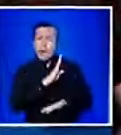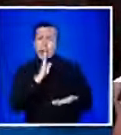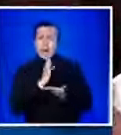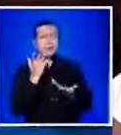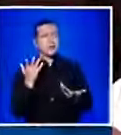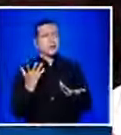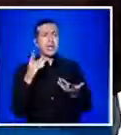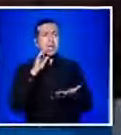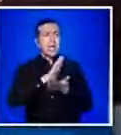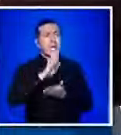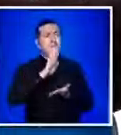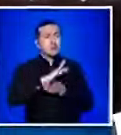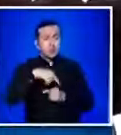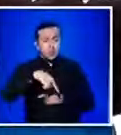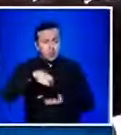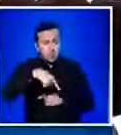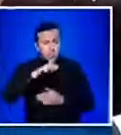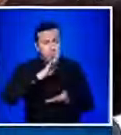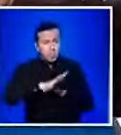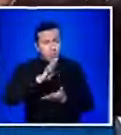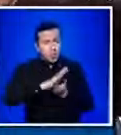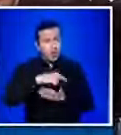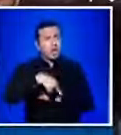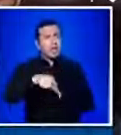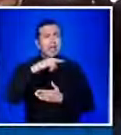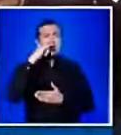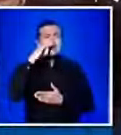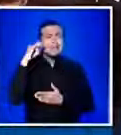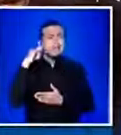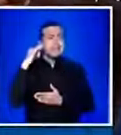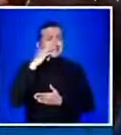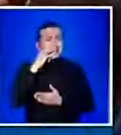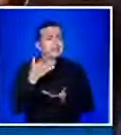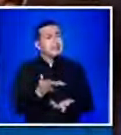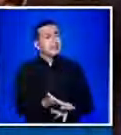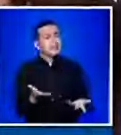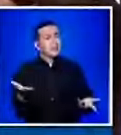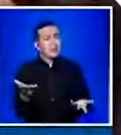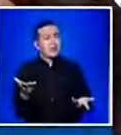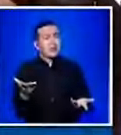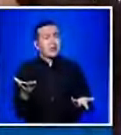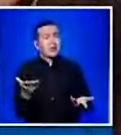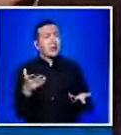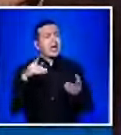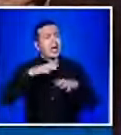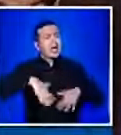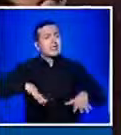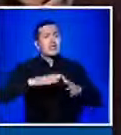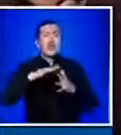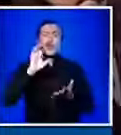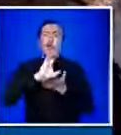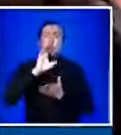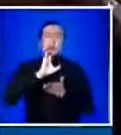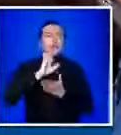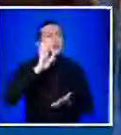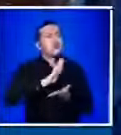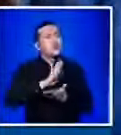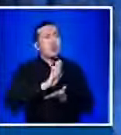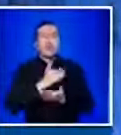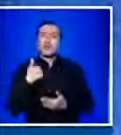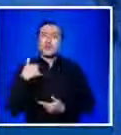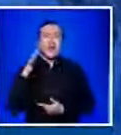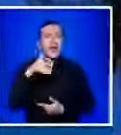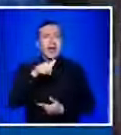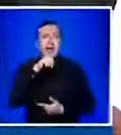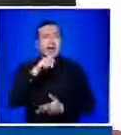una escuela, señores, tenemos niños aquí, tenemos aquí colegio, escuela, que no tenemos